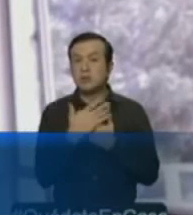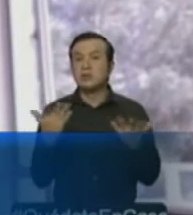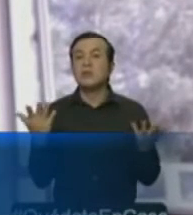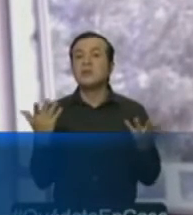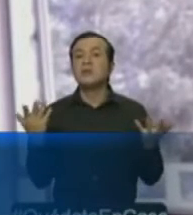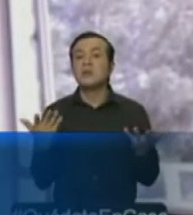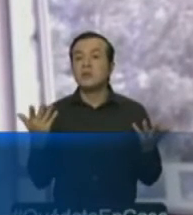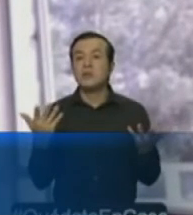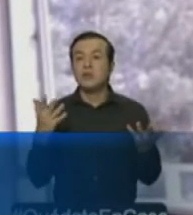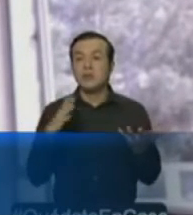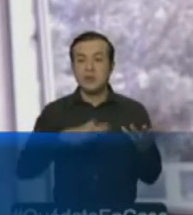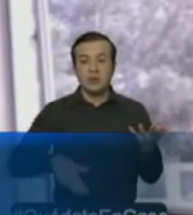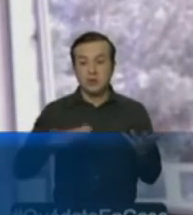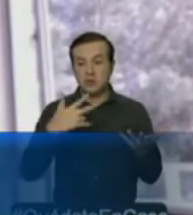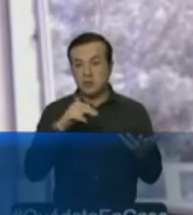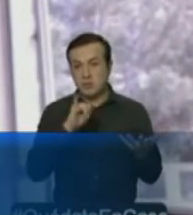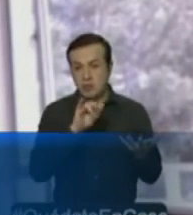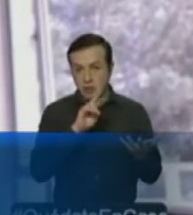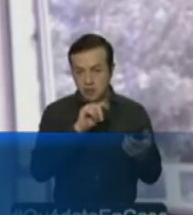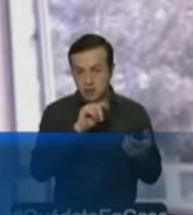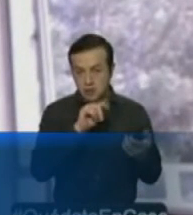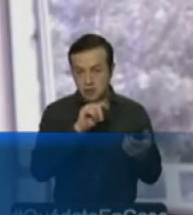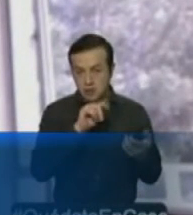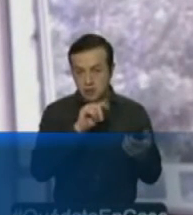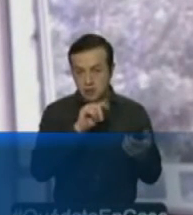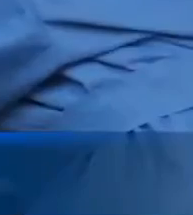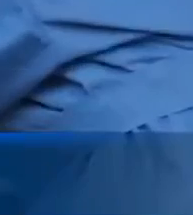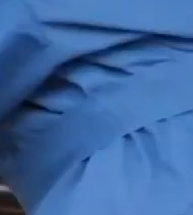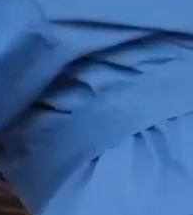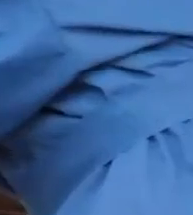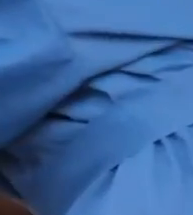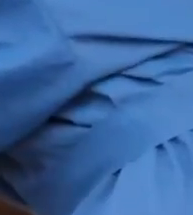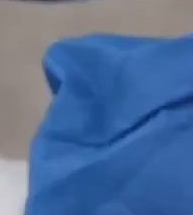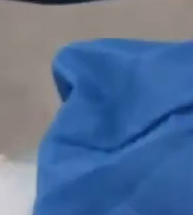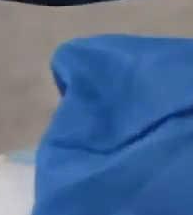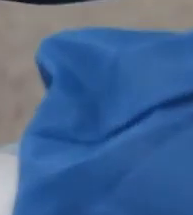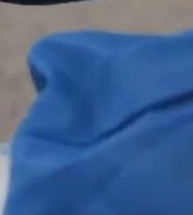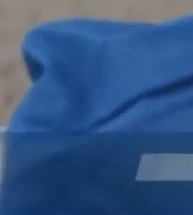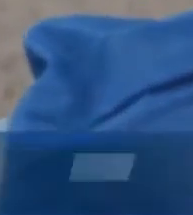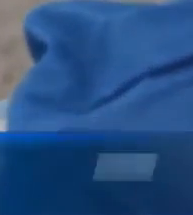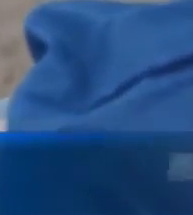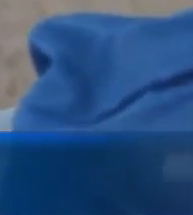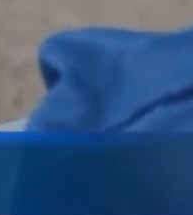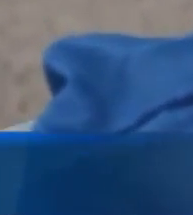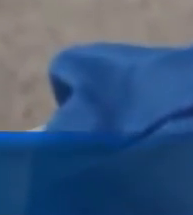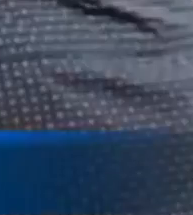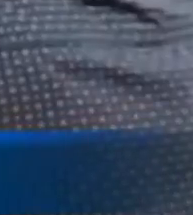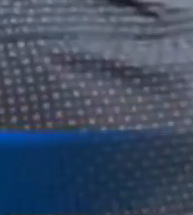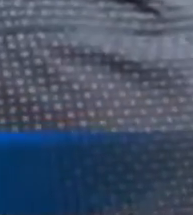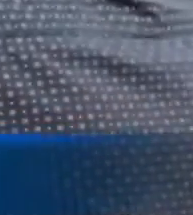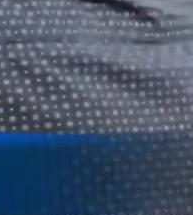o son vecinos de Chimbacalde, Iñaquito y Guamaní. Informó además que la toma de muestras no